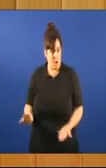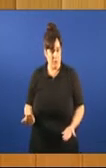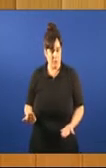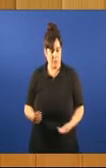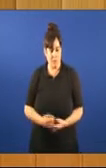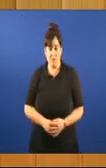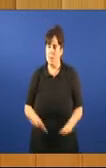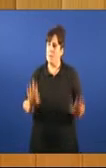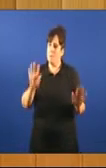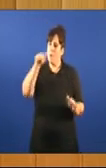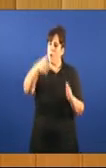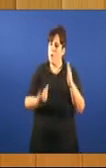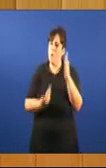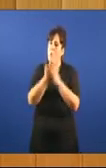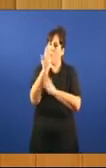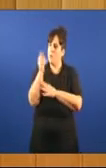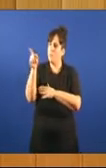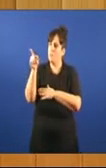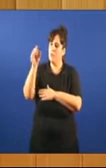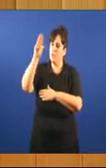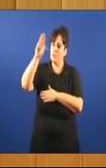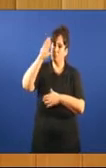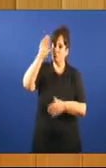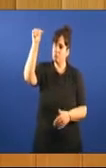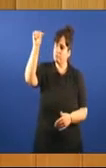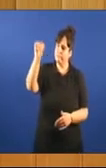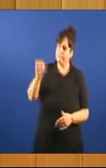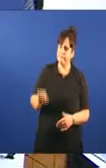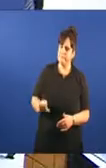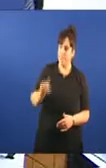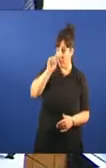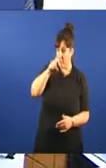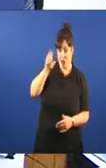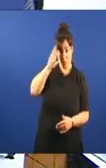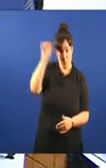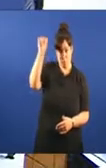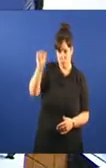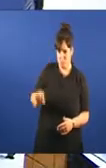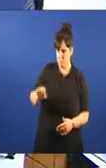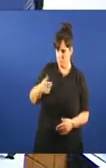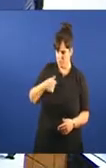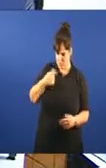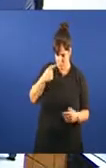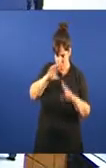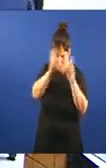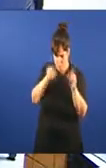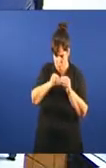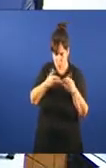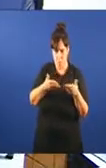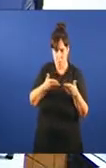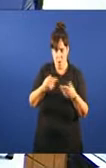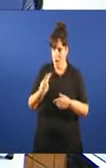escoitalo hoxe pola mañá, señor Feijóo, cheguei á conclusión de que eu non vivo no mesmo país que